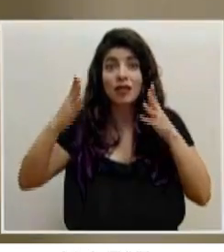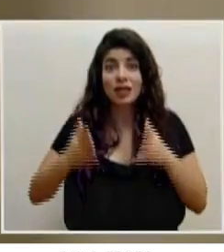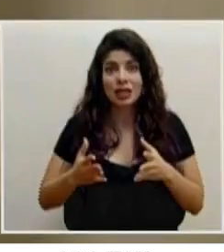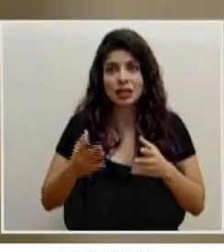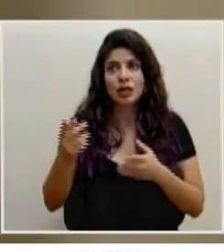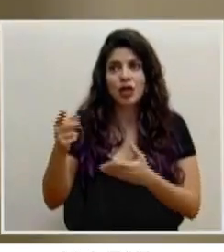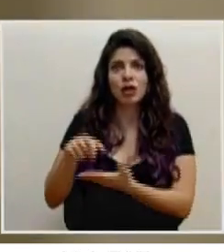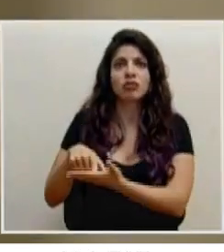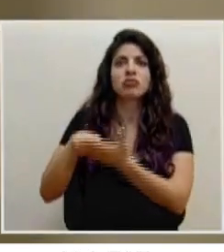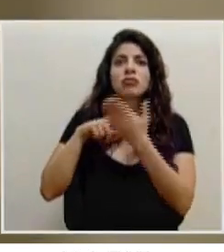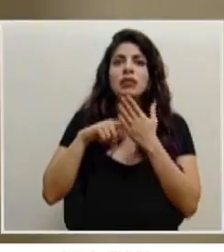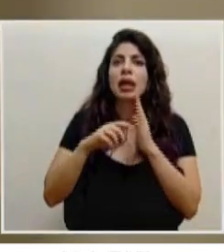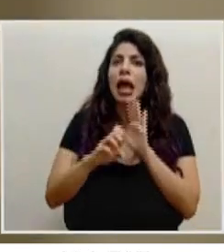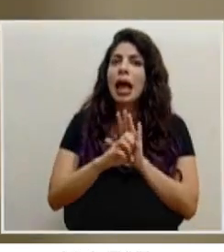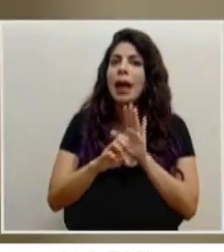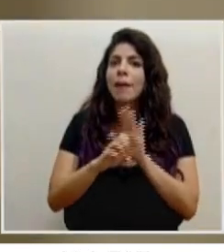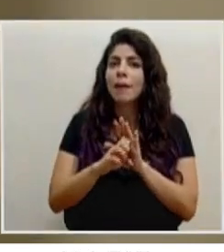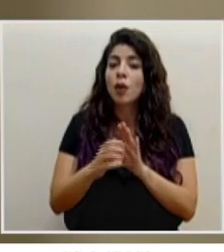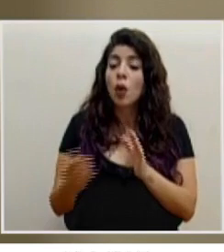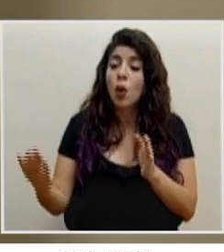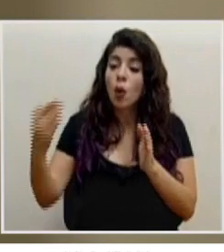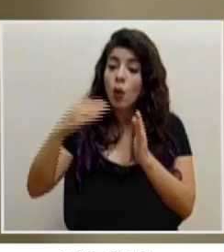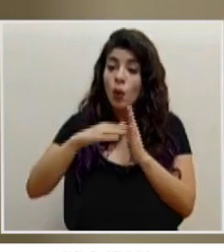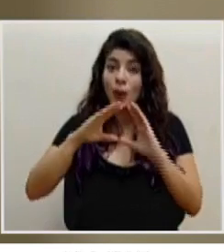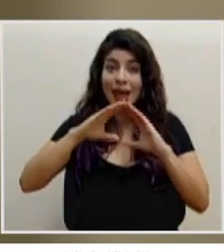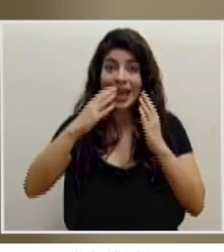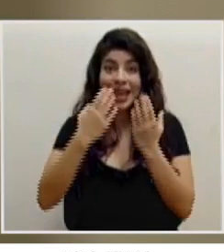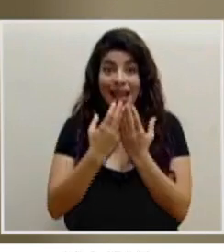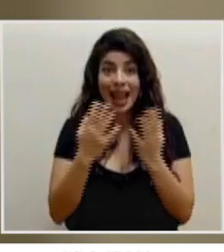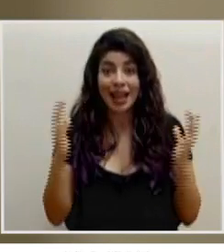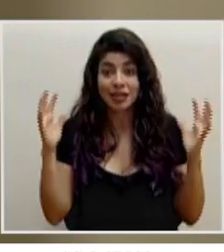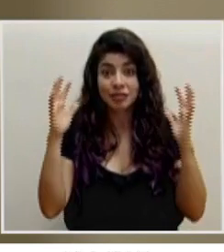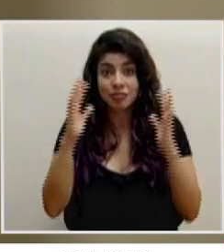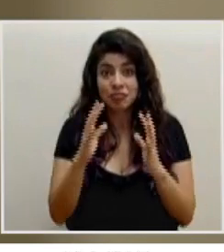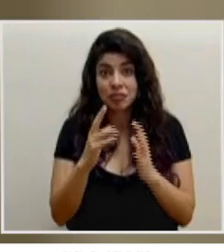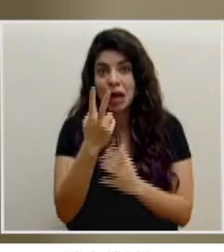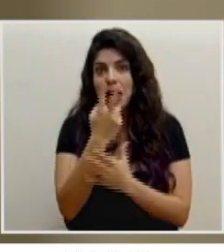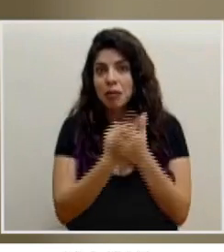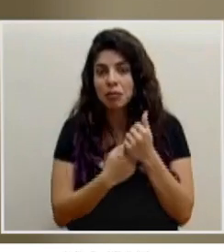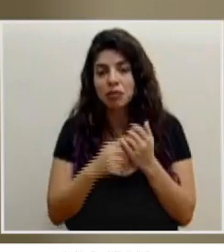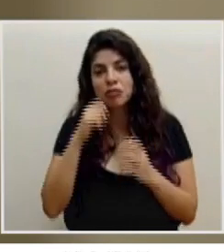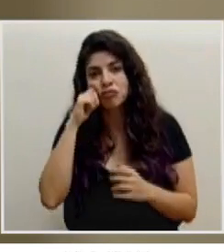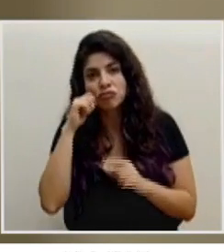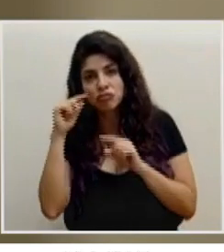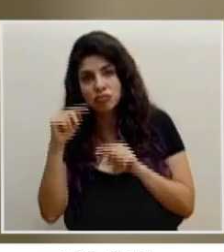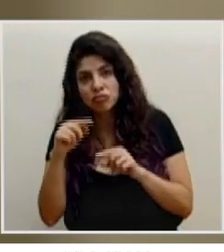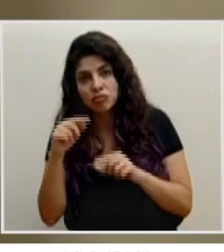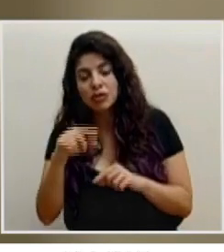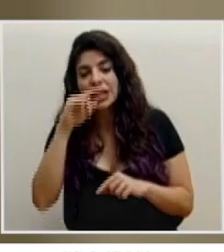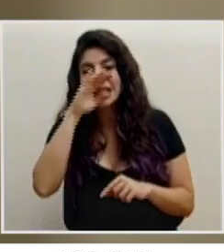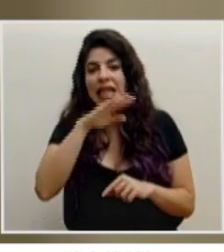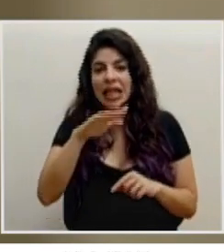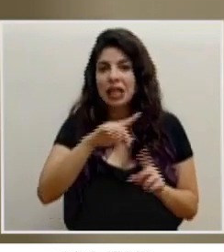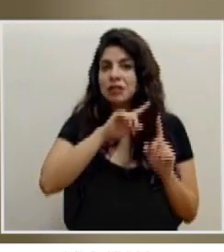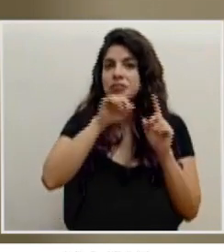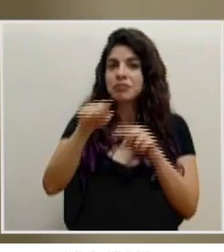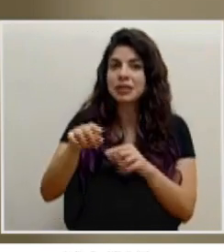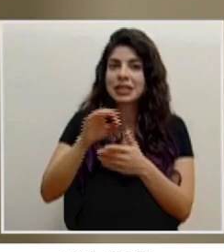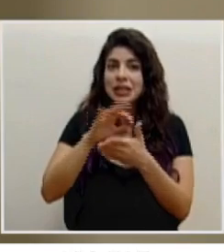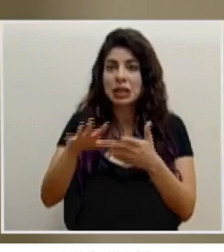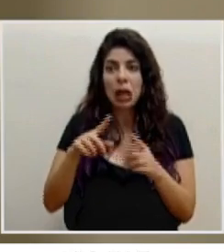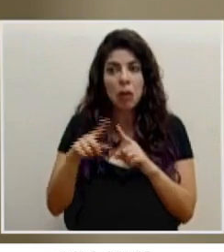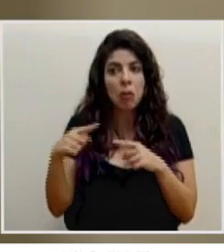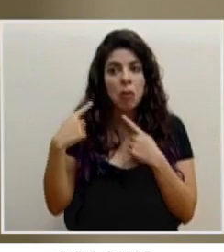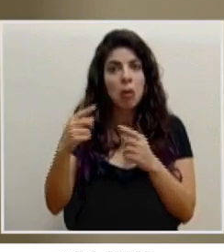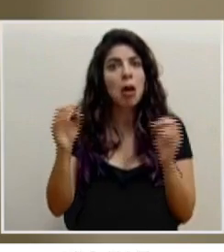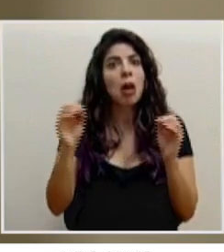han dado ese gran ejemplo. Regresaron las clases en modalidad dual, los niños y niñas volvieron a las escuelas y no hemos